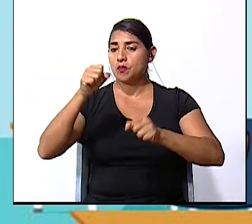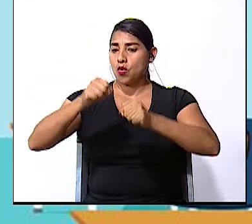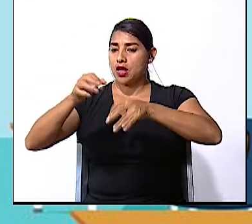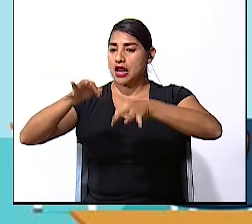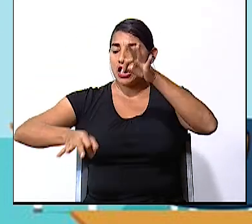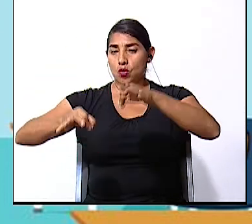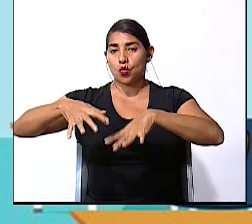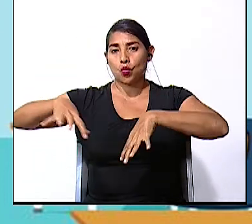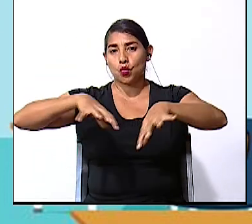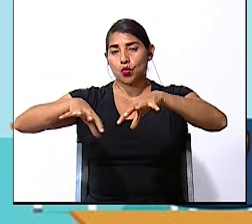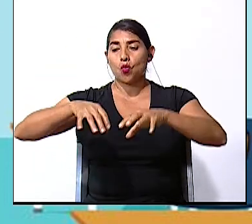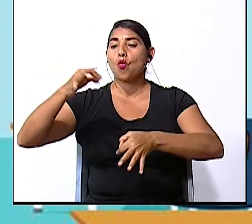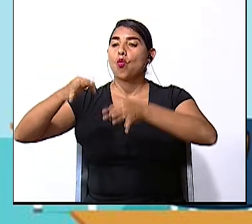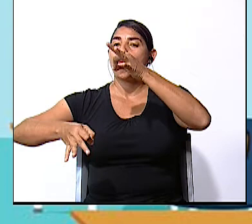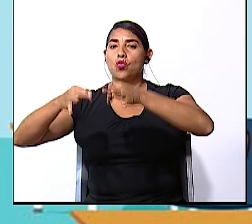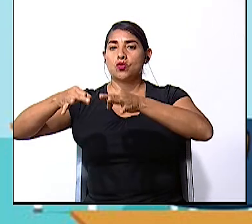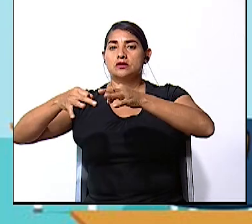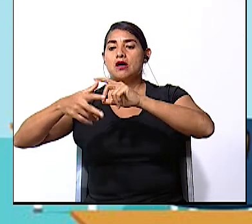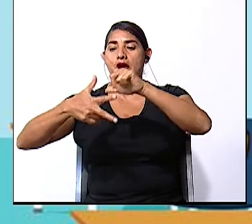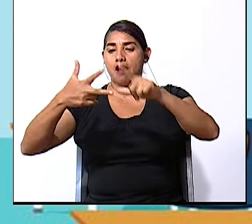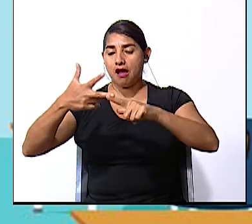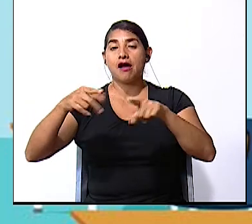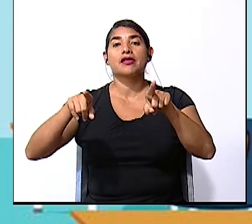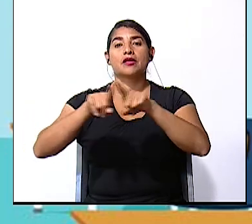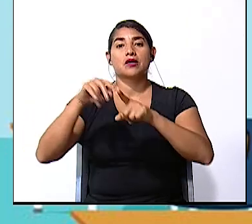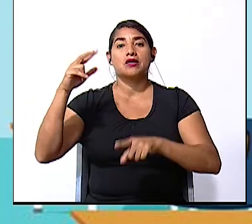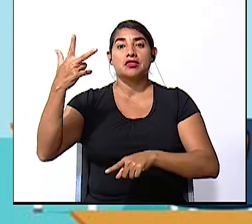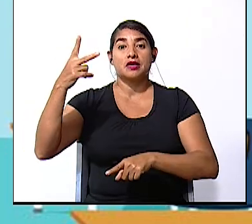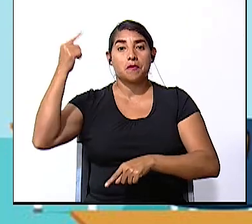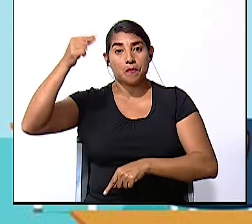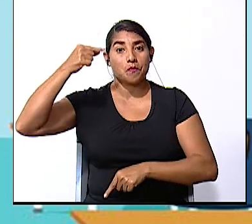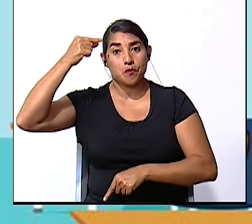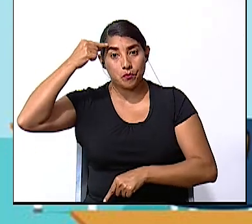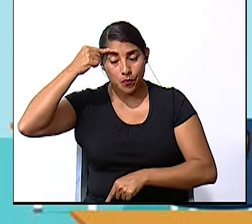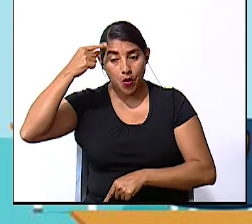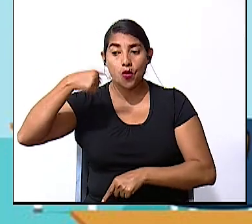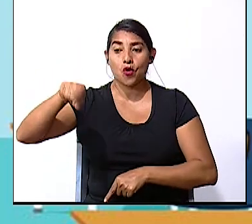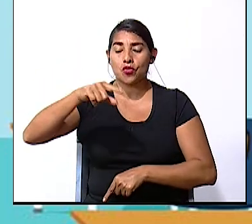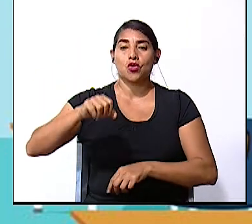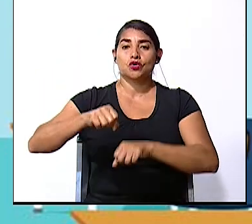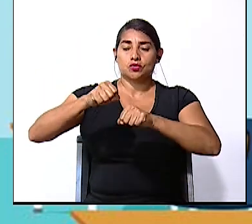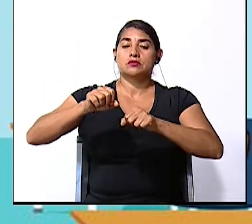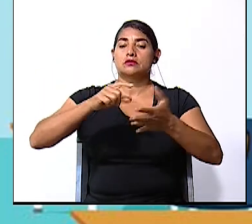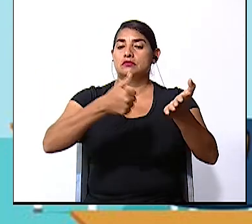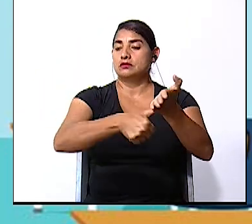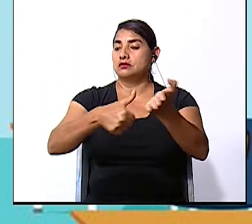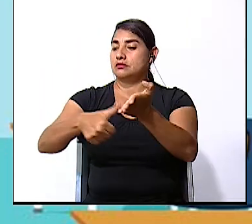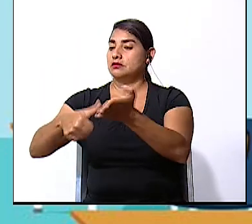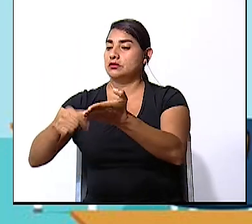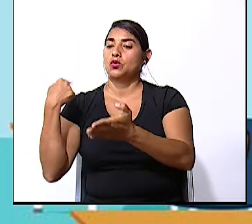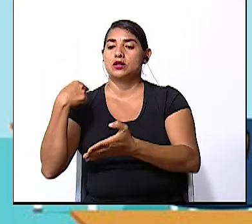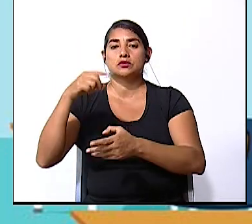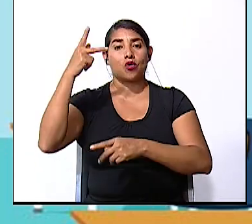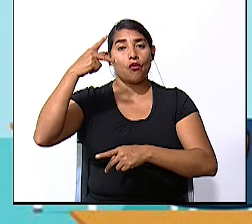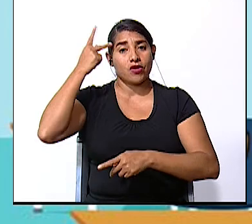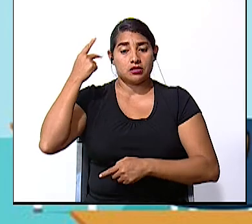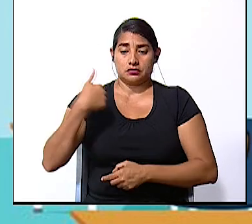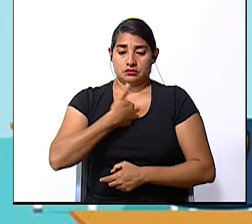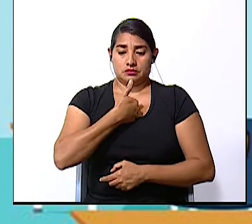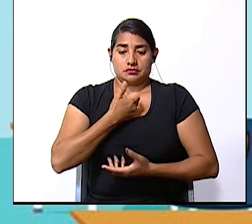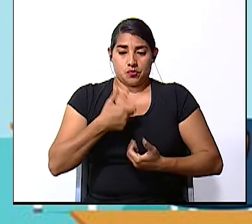Ejecutivo y también el Judicial. También tenemos esta soberanía para poder elegir a nuestros gobernantes.